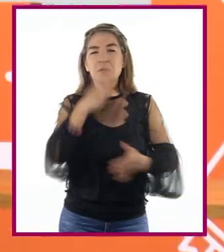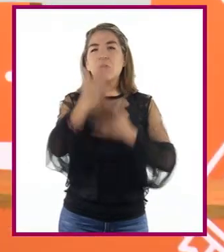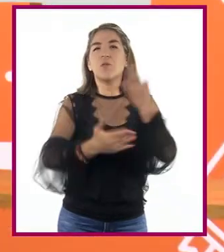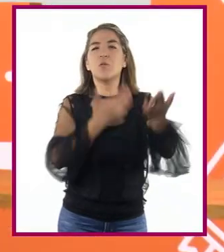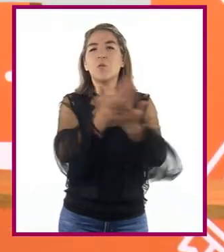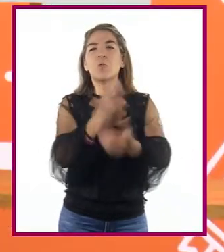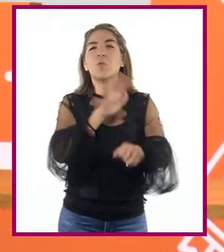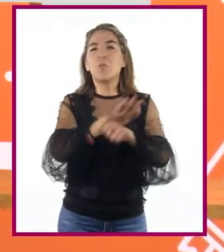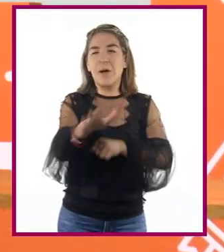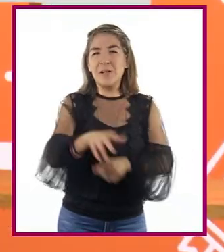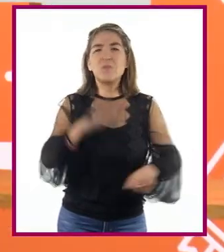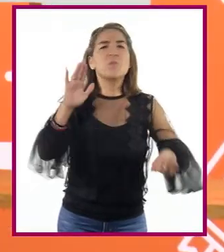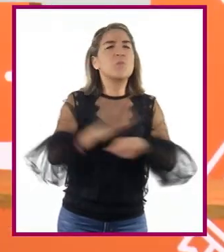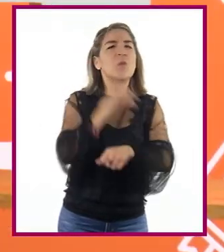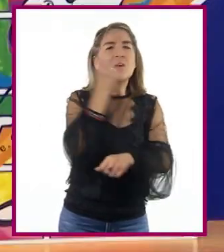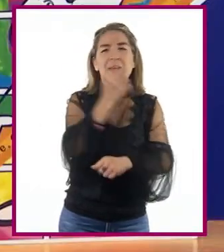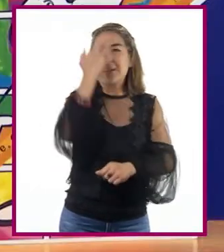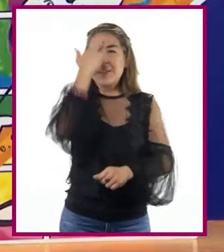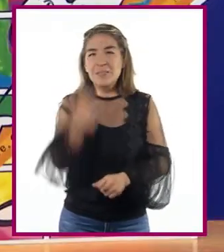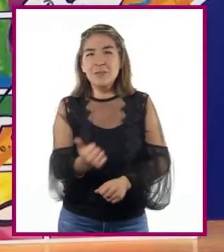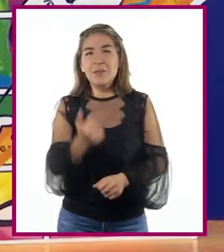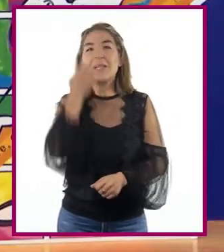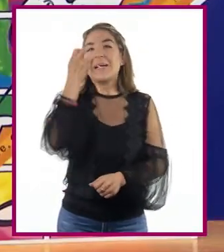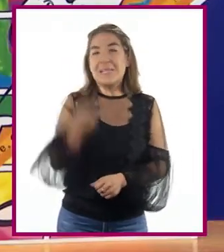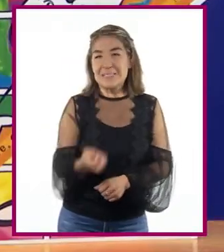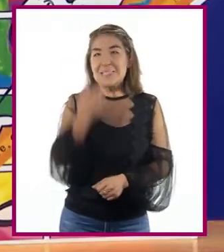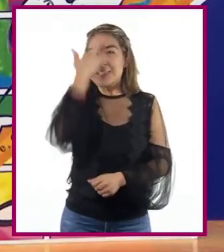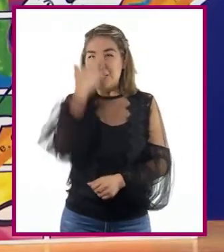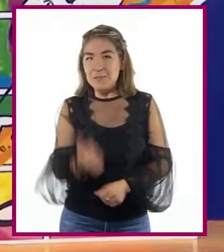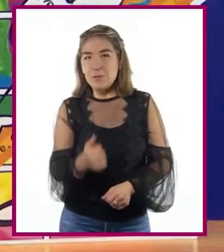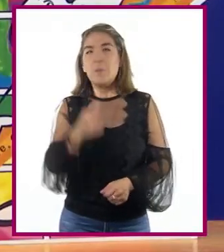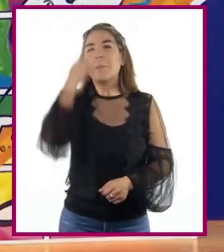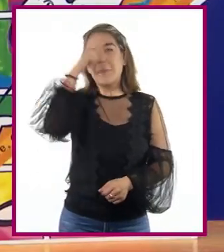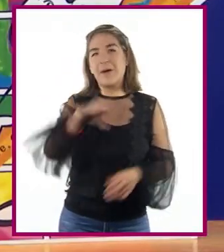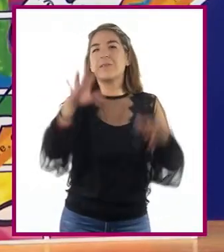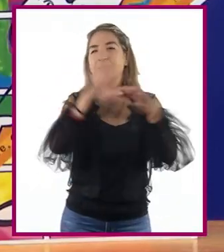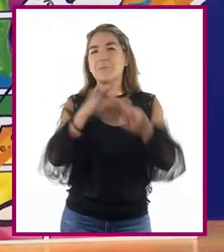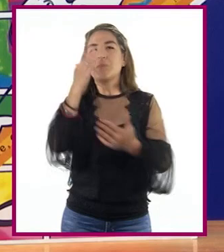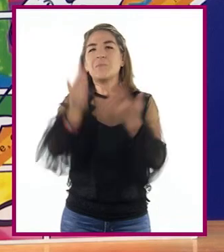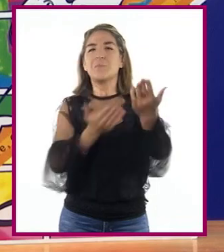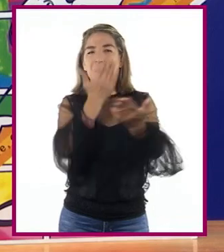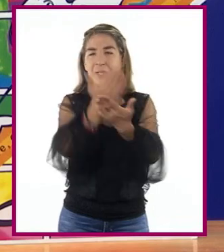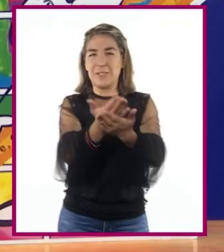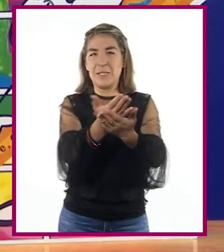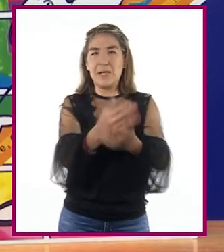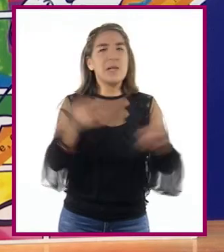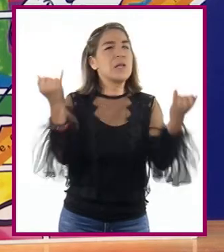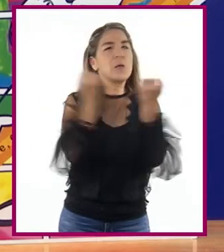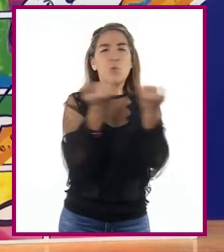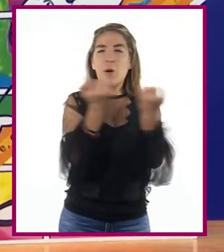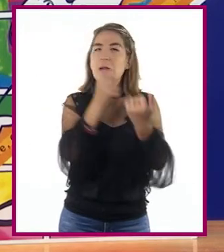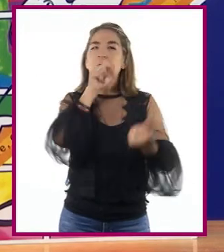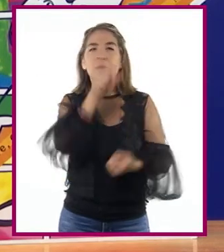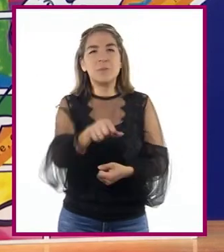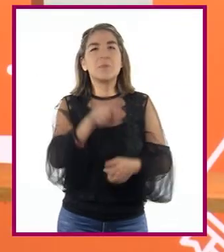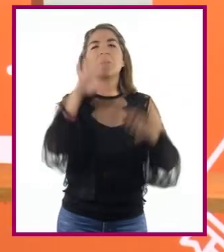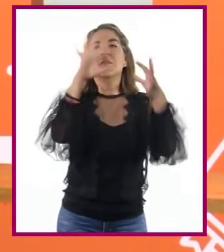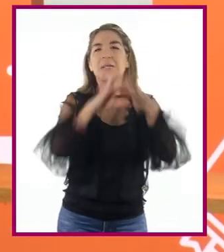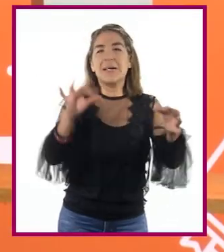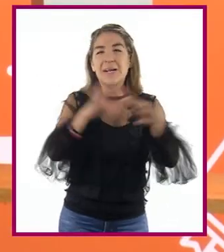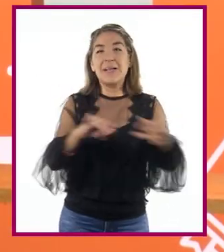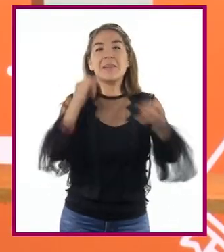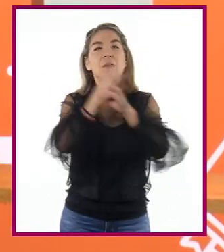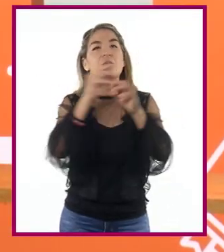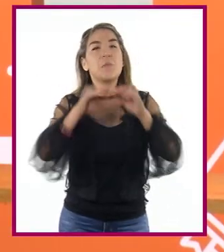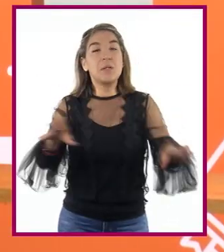decir, los porqués o las razones que fundamentan nuestra petición. De igual manera, se mencionan los datos